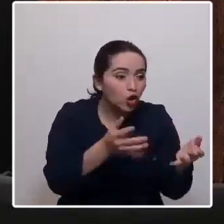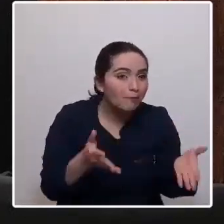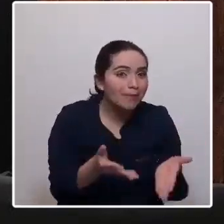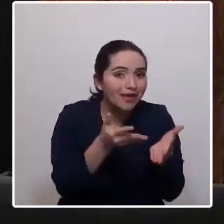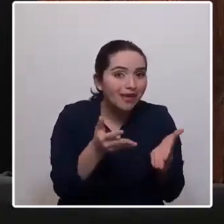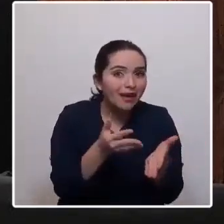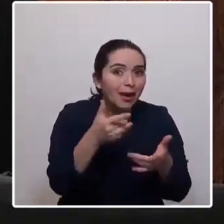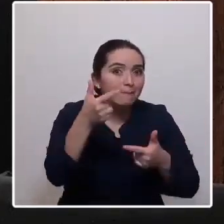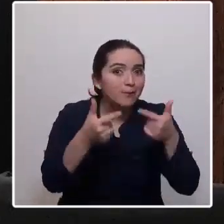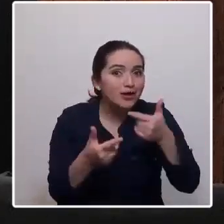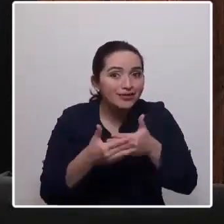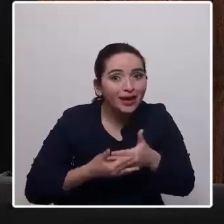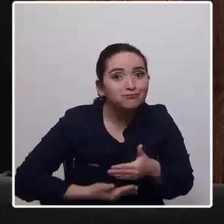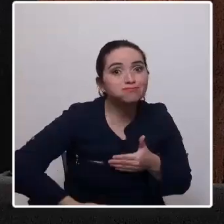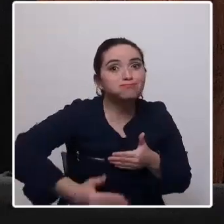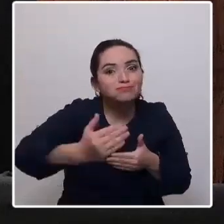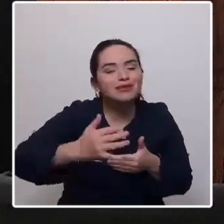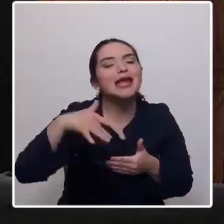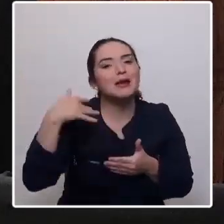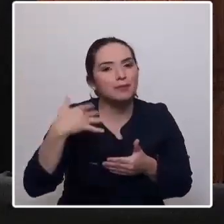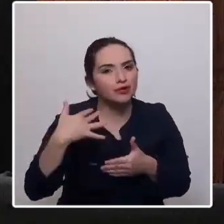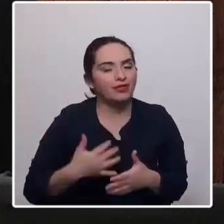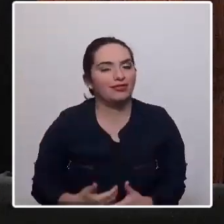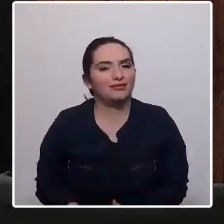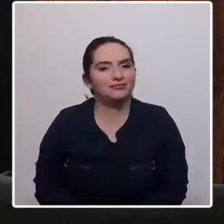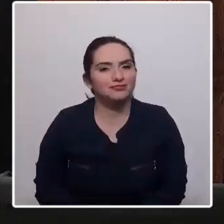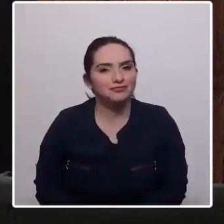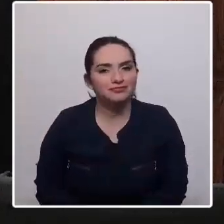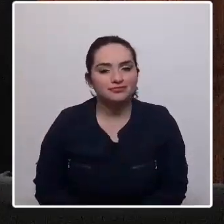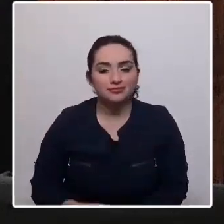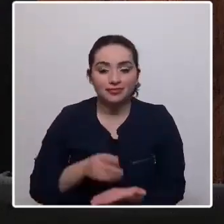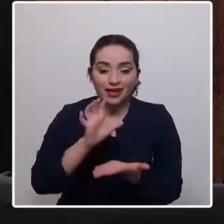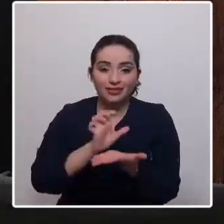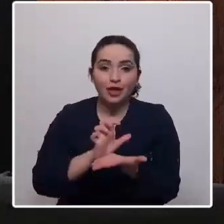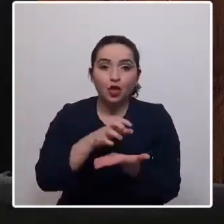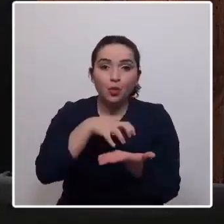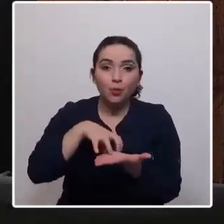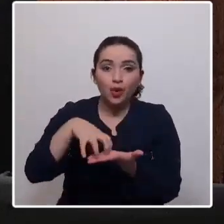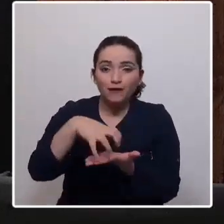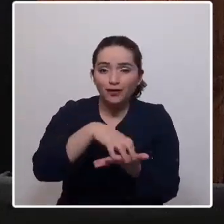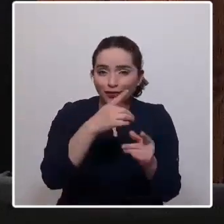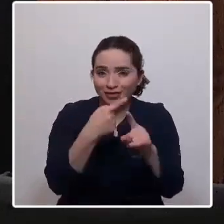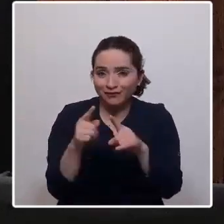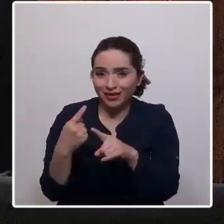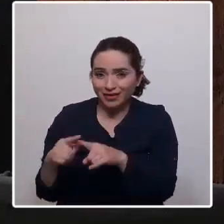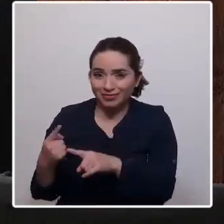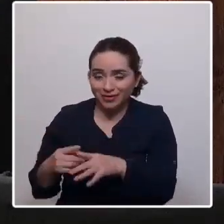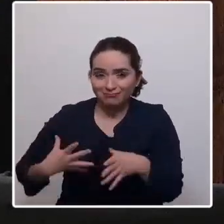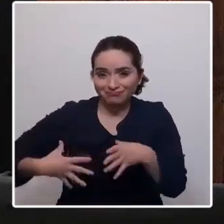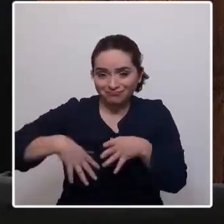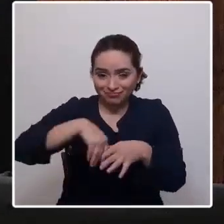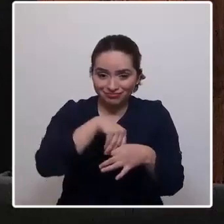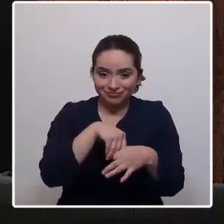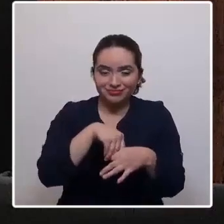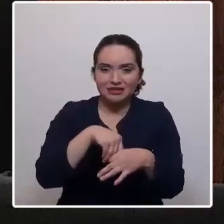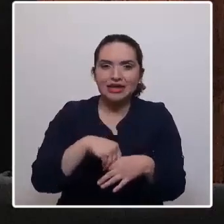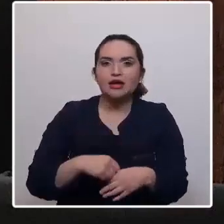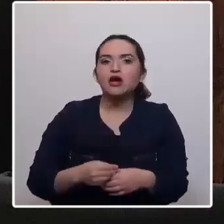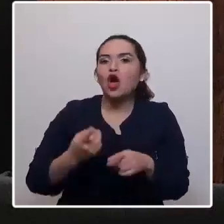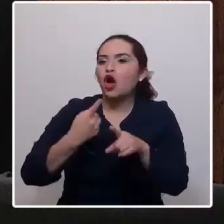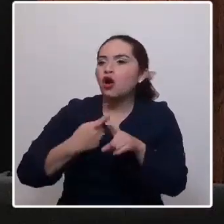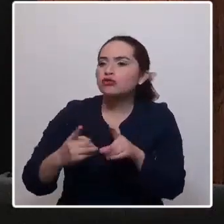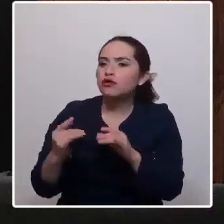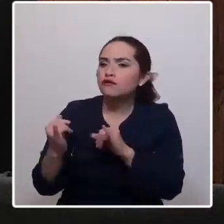plazo es fundamental. Que el Estado sea plurinacional significa que debemos aceptar otras formas de ver